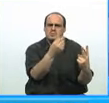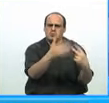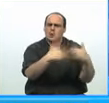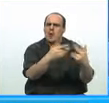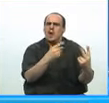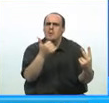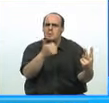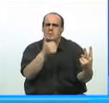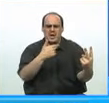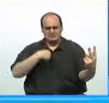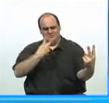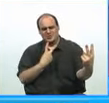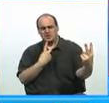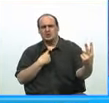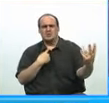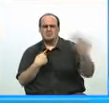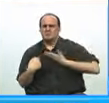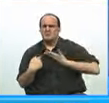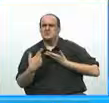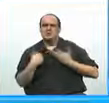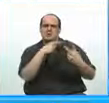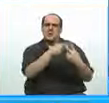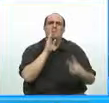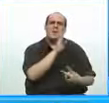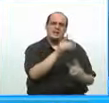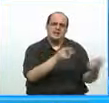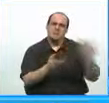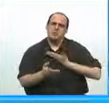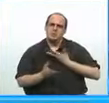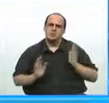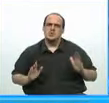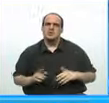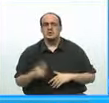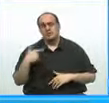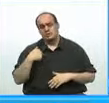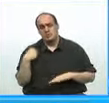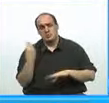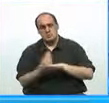eso es un mérito también de los belgas. Y obviamente que jugué muy bien